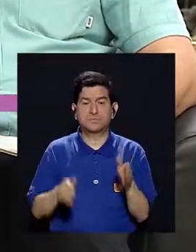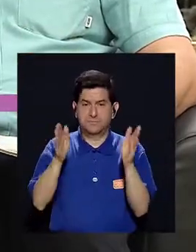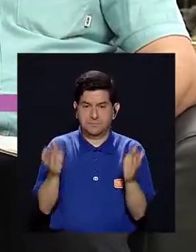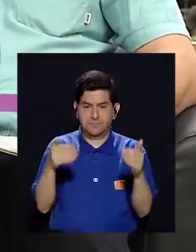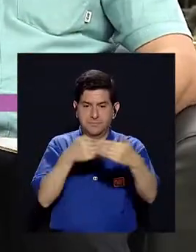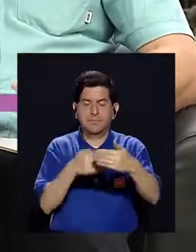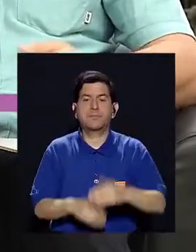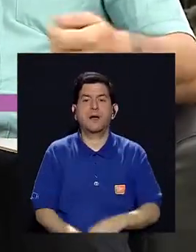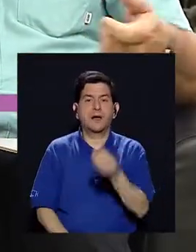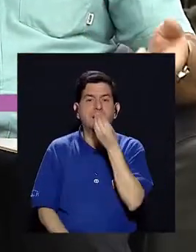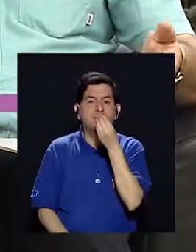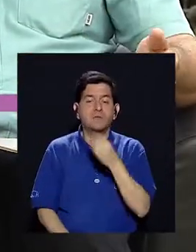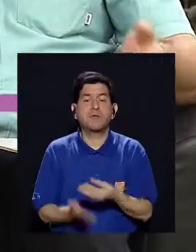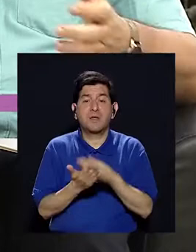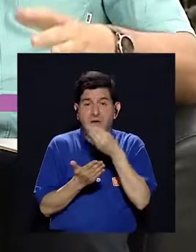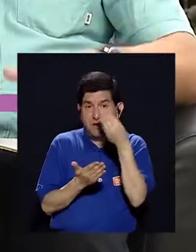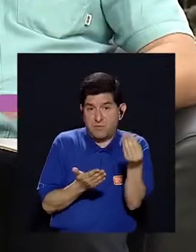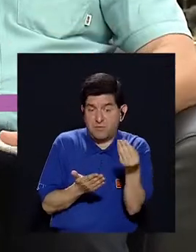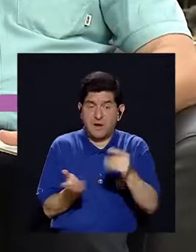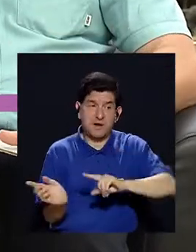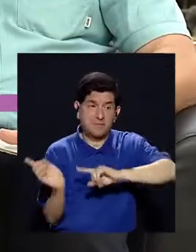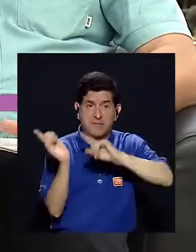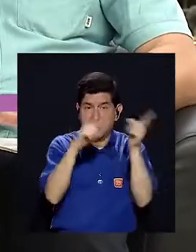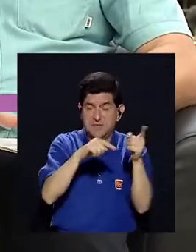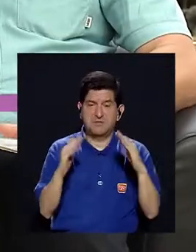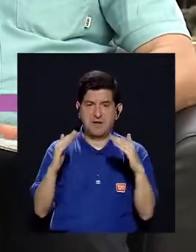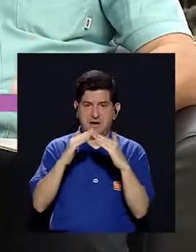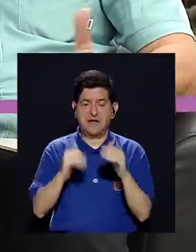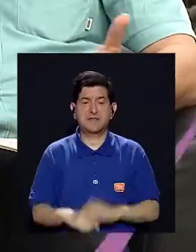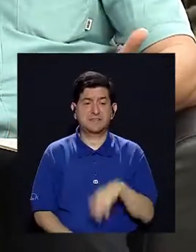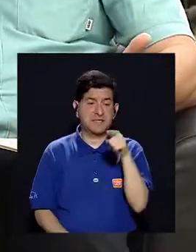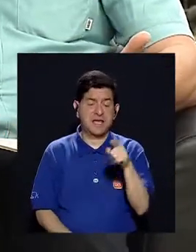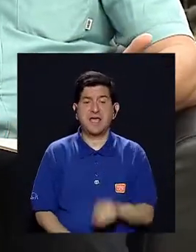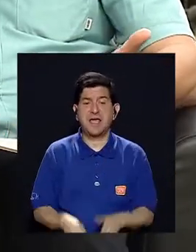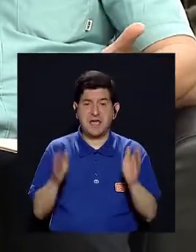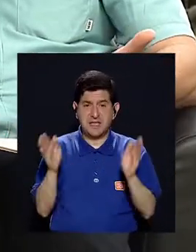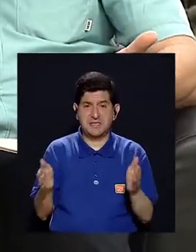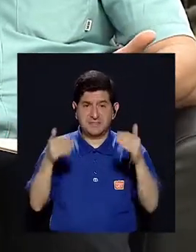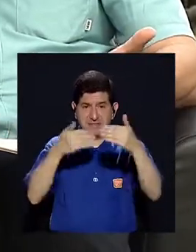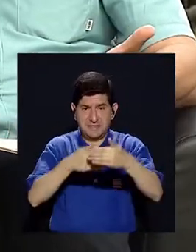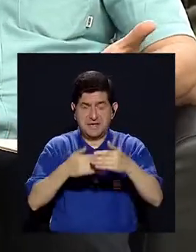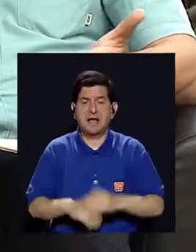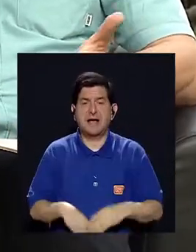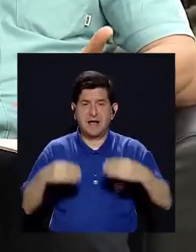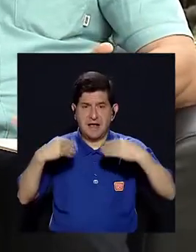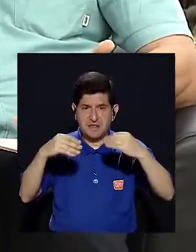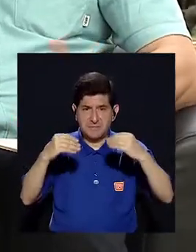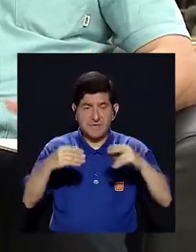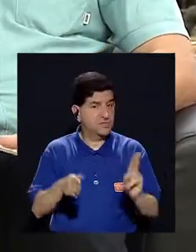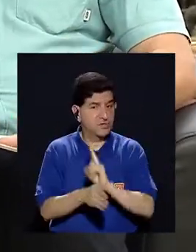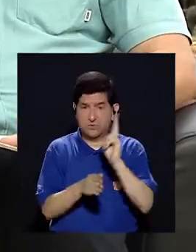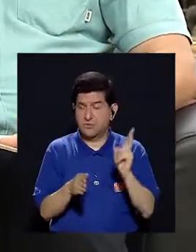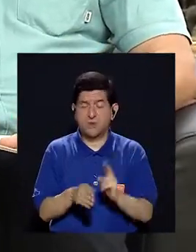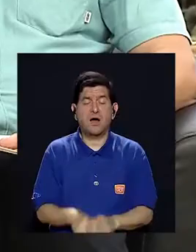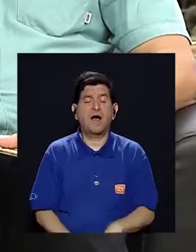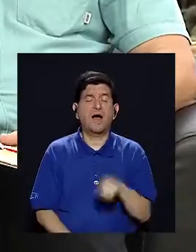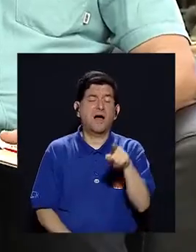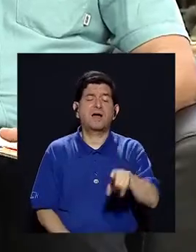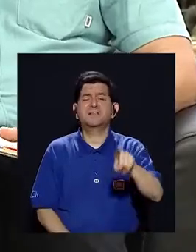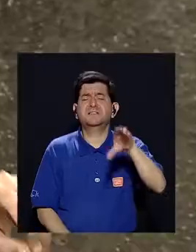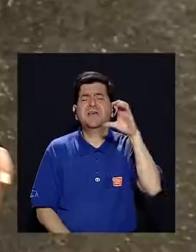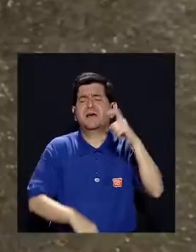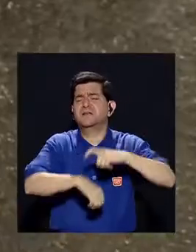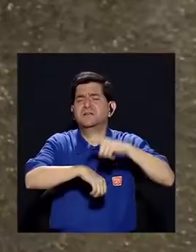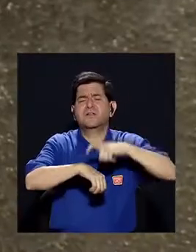muchas veces. Vamos a comprar la comida, la llevamos a la casa, ya se consume y esos plásticos, si no los reutilizamos, pues quedarán cientos de